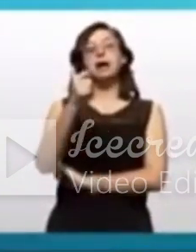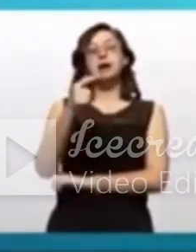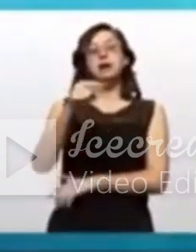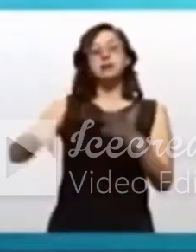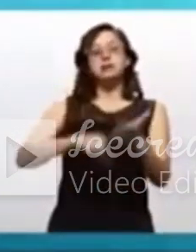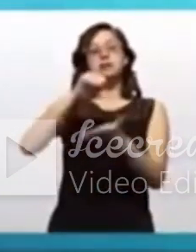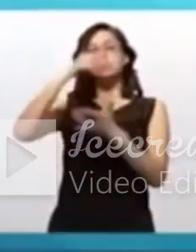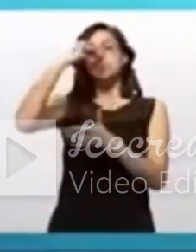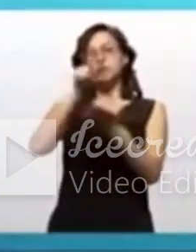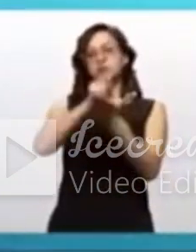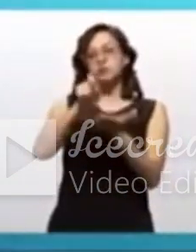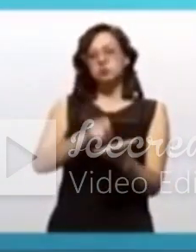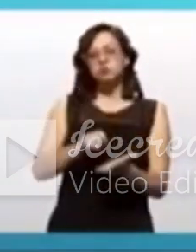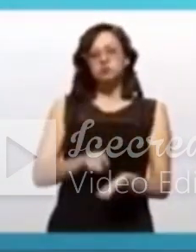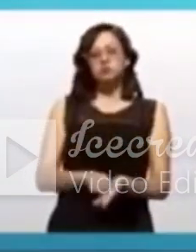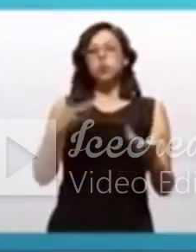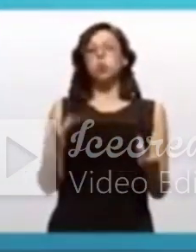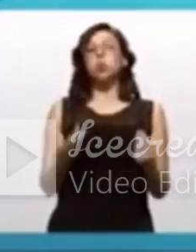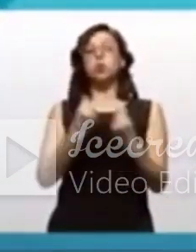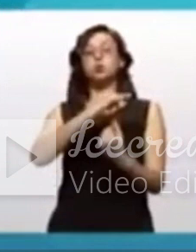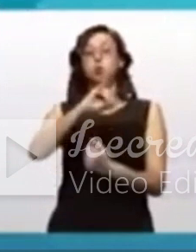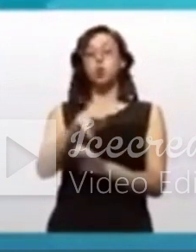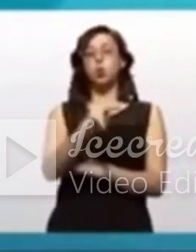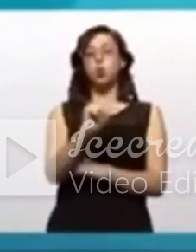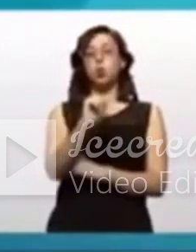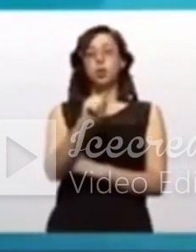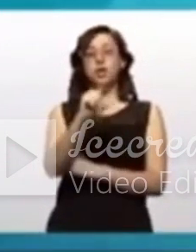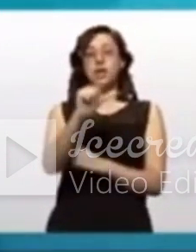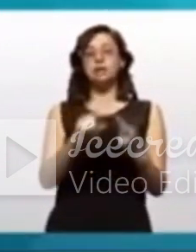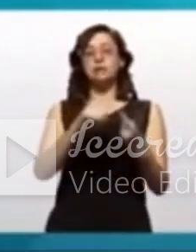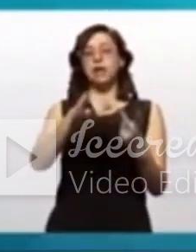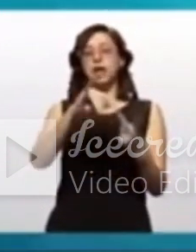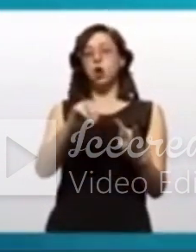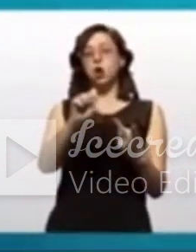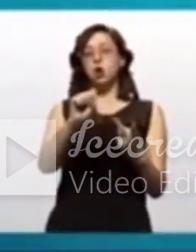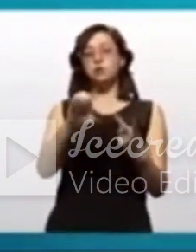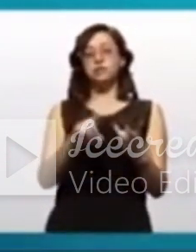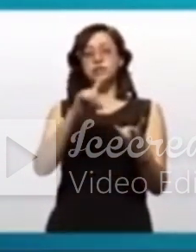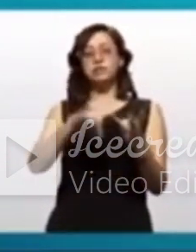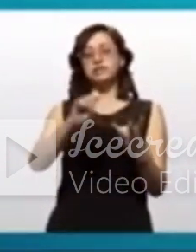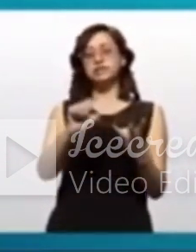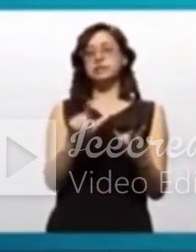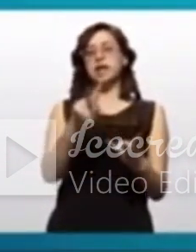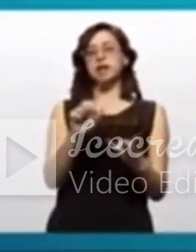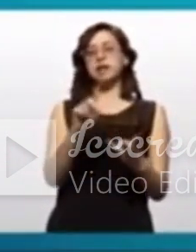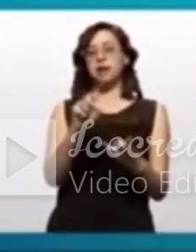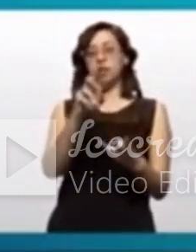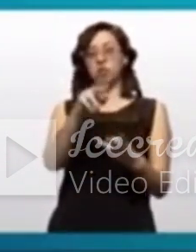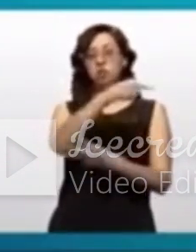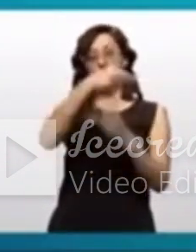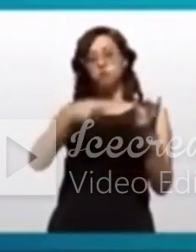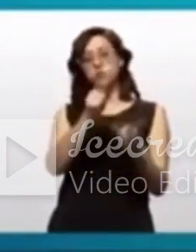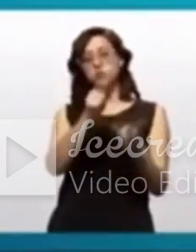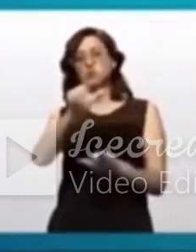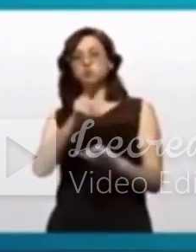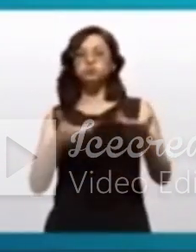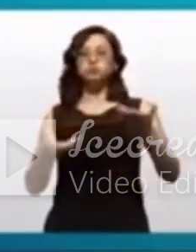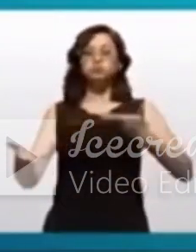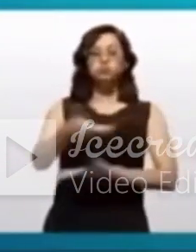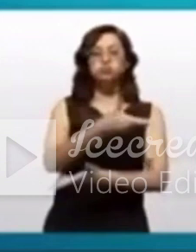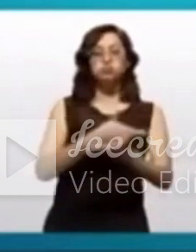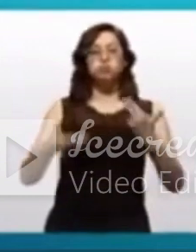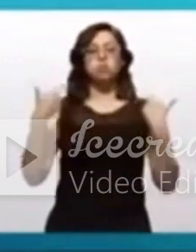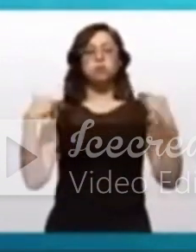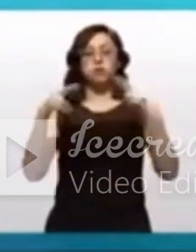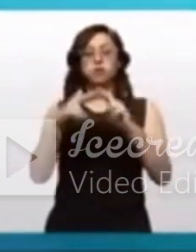la cual convivió con Julieta Campos, José Agustín y Salvador Elizondo, y compartió con ellos las enseñanzas de Juan